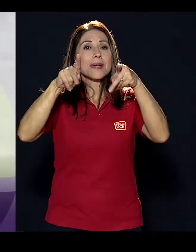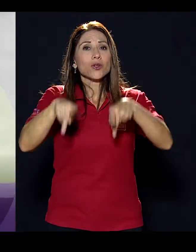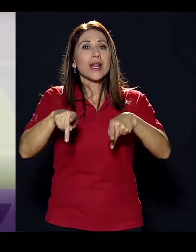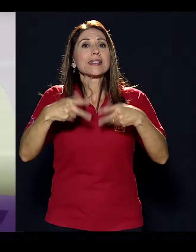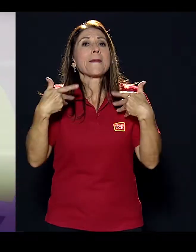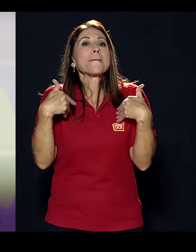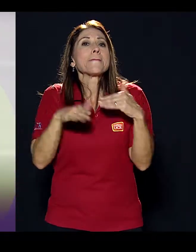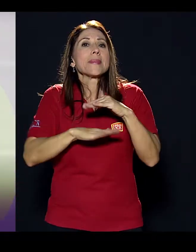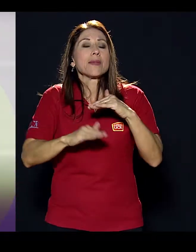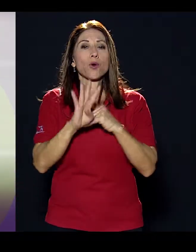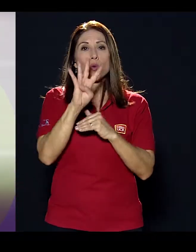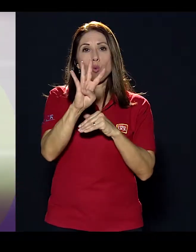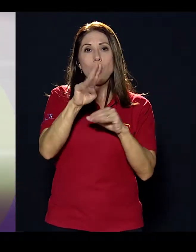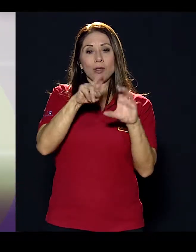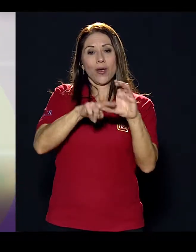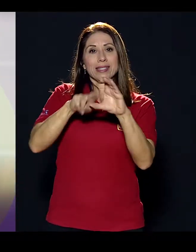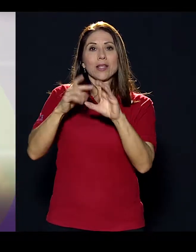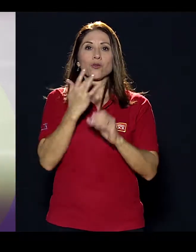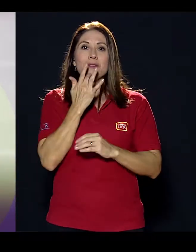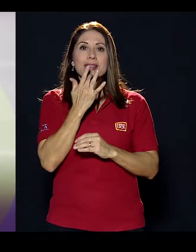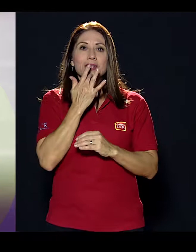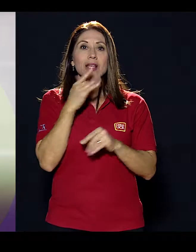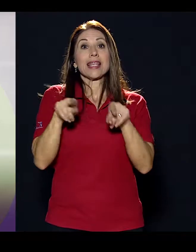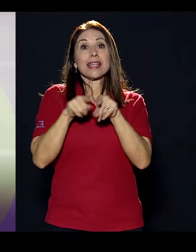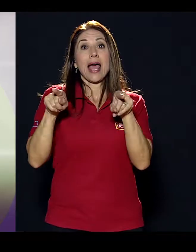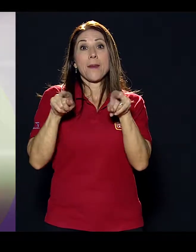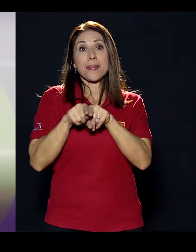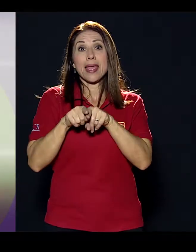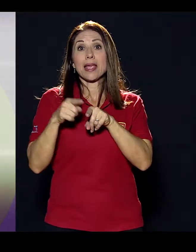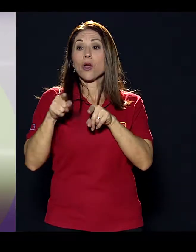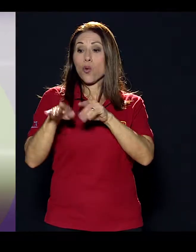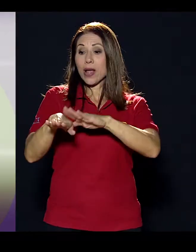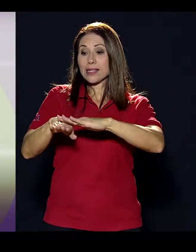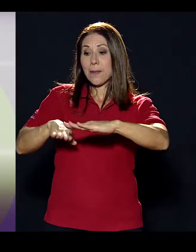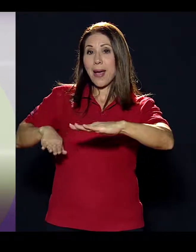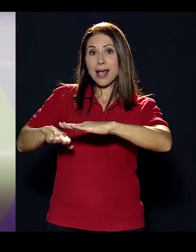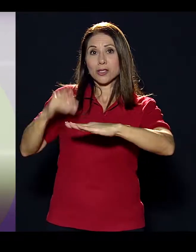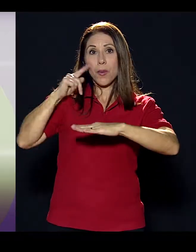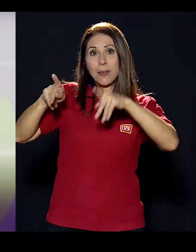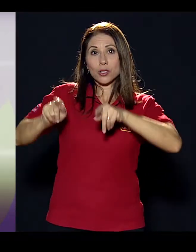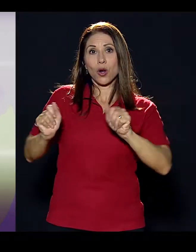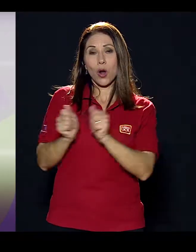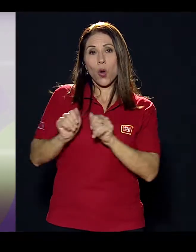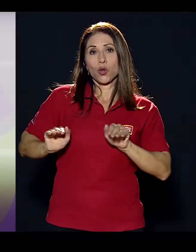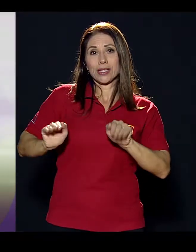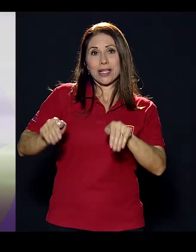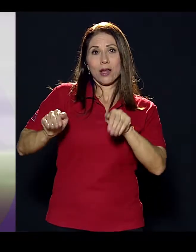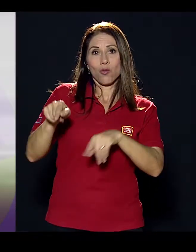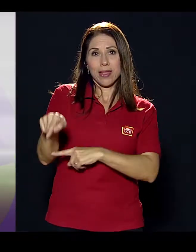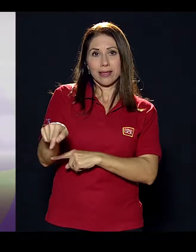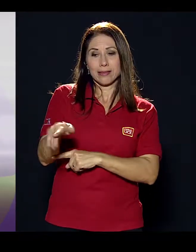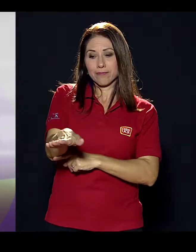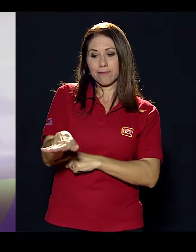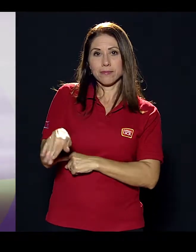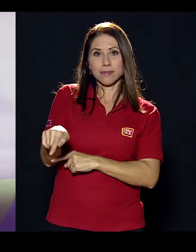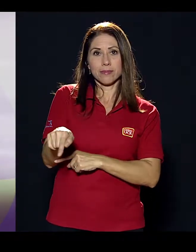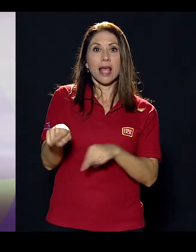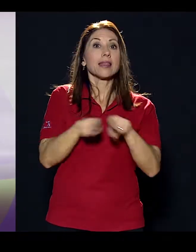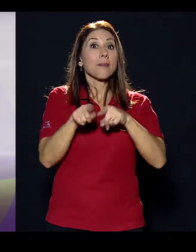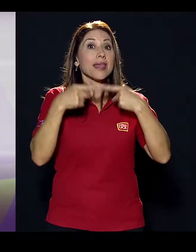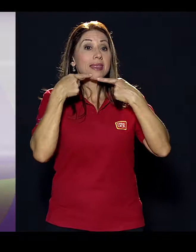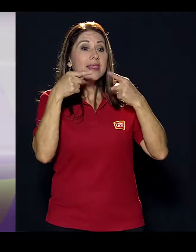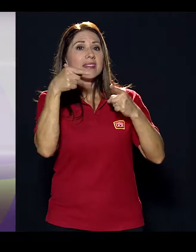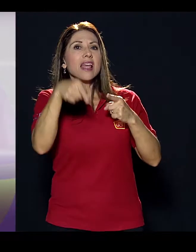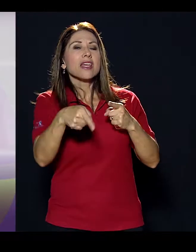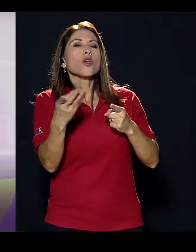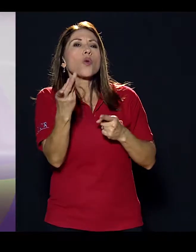asientos preferenciales y cuente con un espacio para el transporte de una persona usuaria de silla de ruedas. El decreto también aclara la cantidad